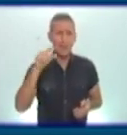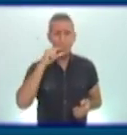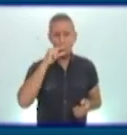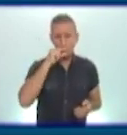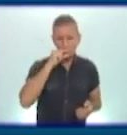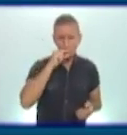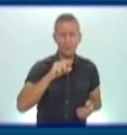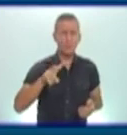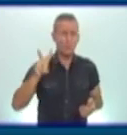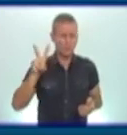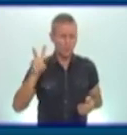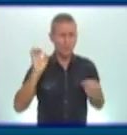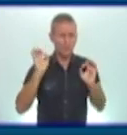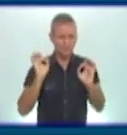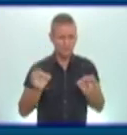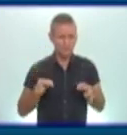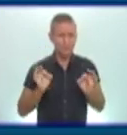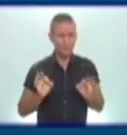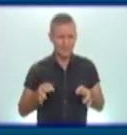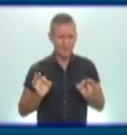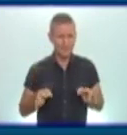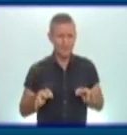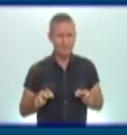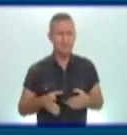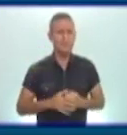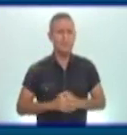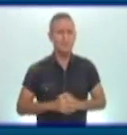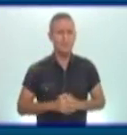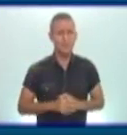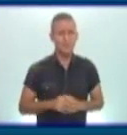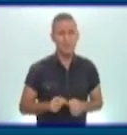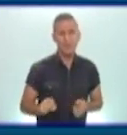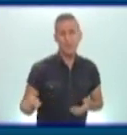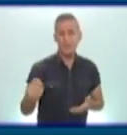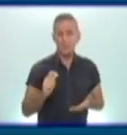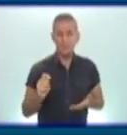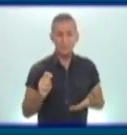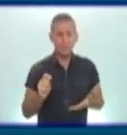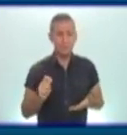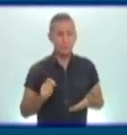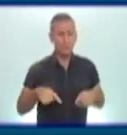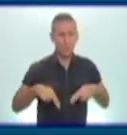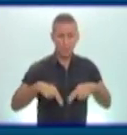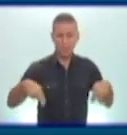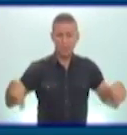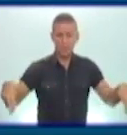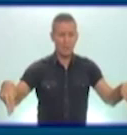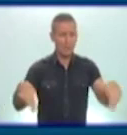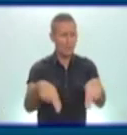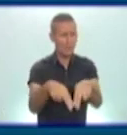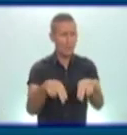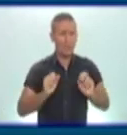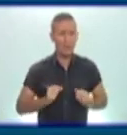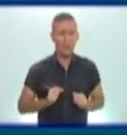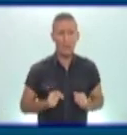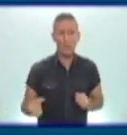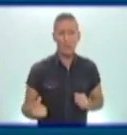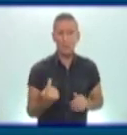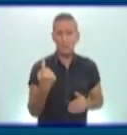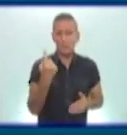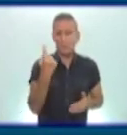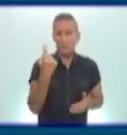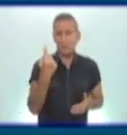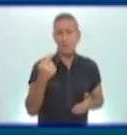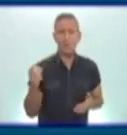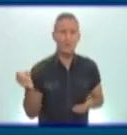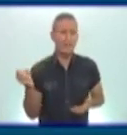que es una forma no personal del verbo. Y el sustantivo salones está expresado en número singular, por supuesto falso,